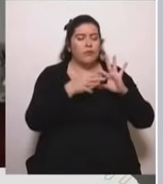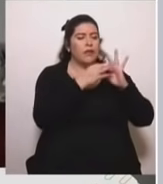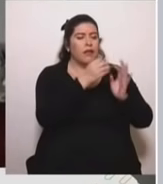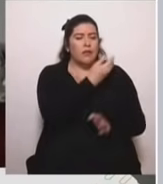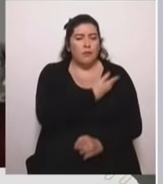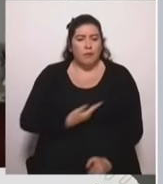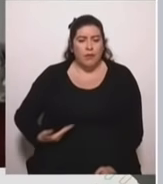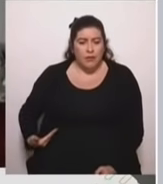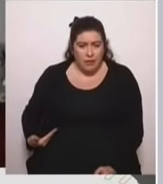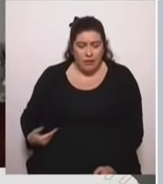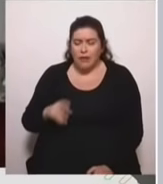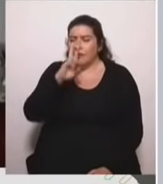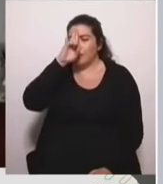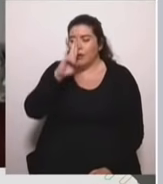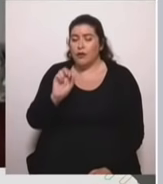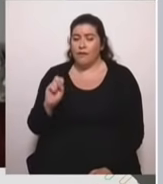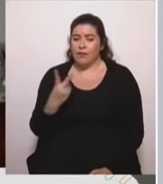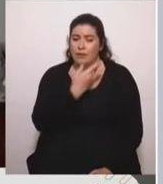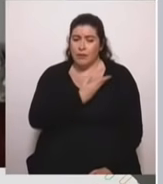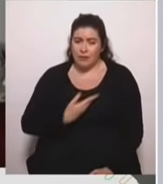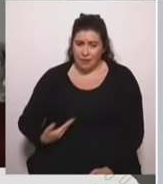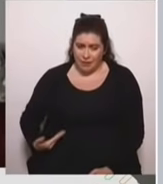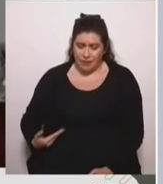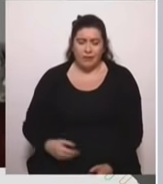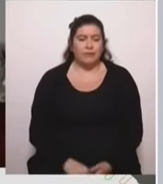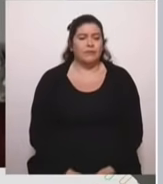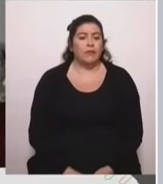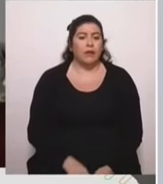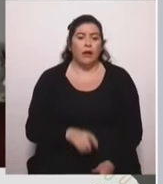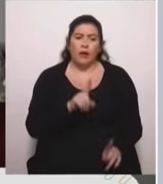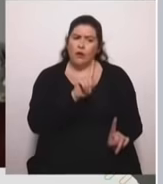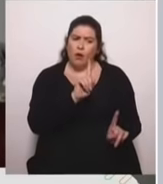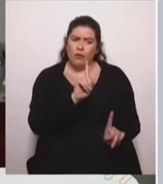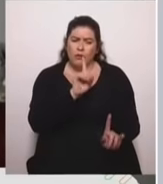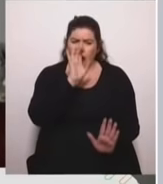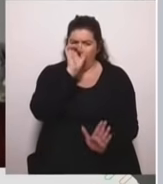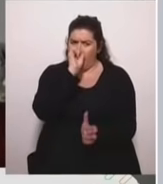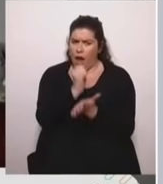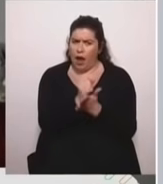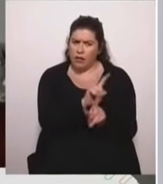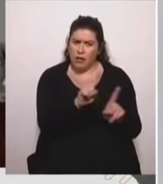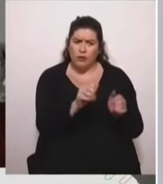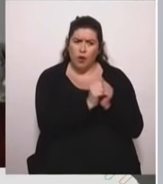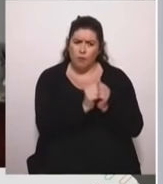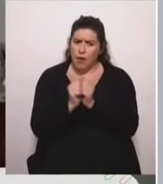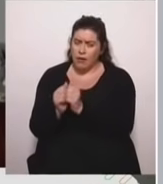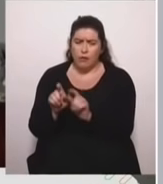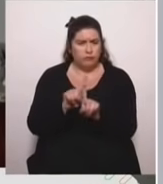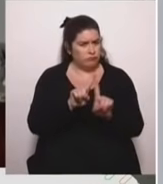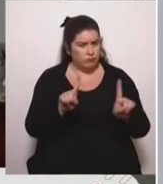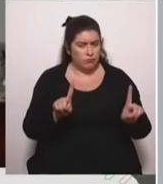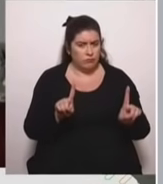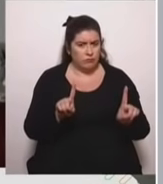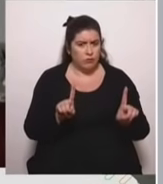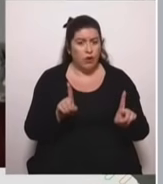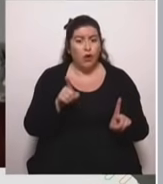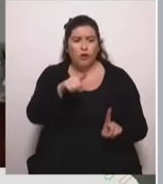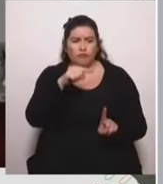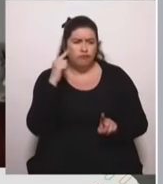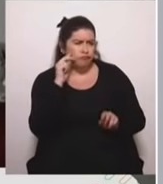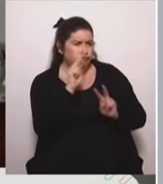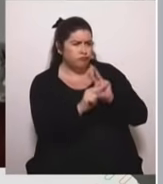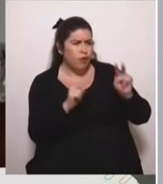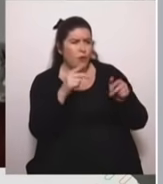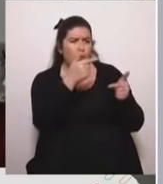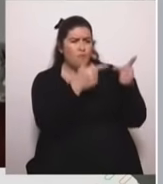estas propuestas que deben ser firmadas a lo menos por 30 convencionales constituyentes, vayan siendo sometidas a votación, según ha dicho